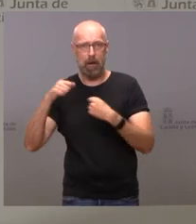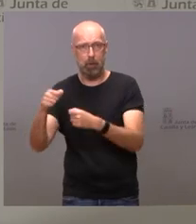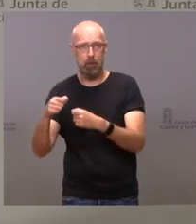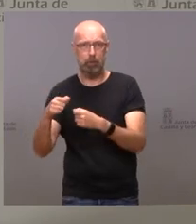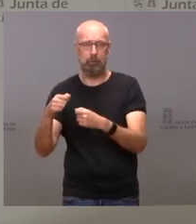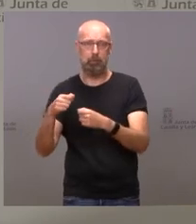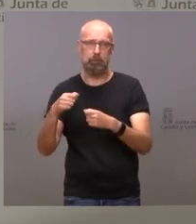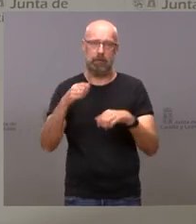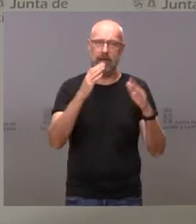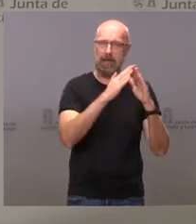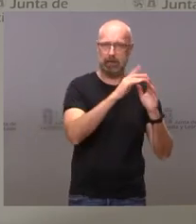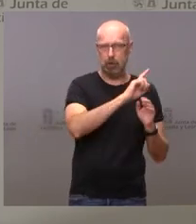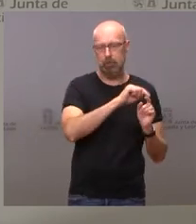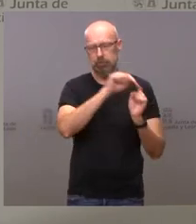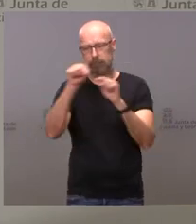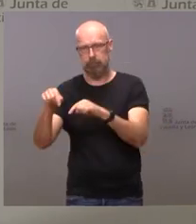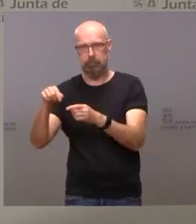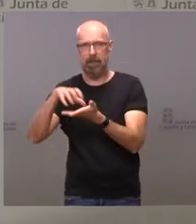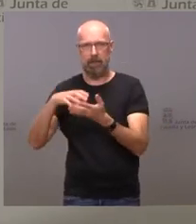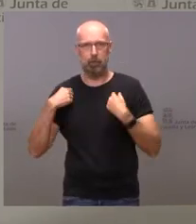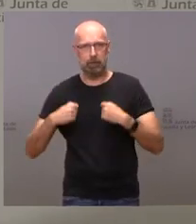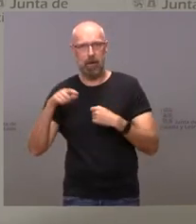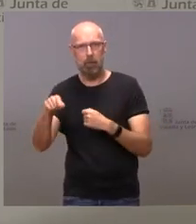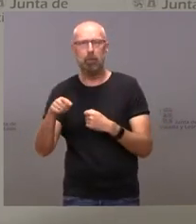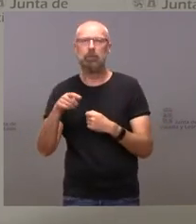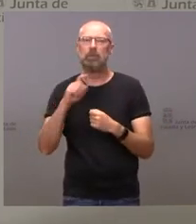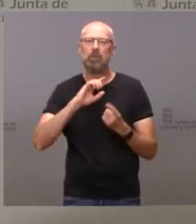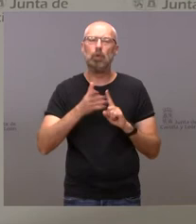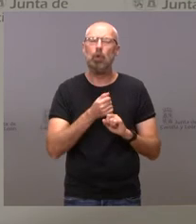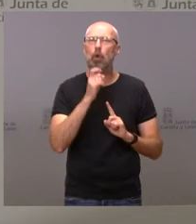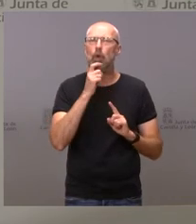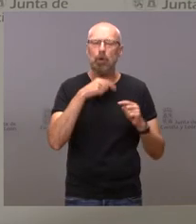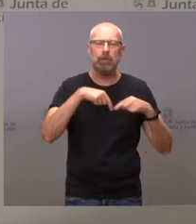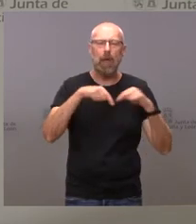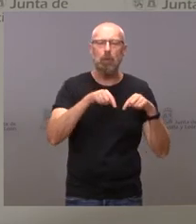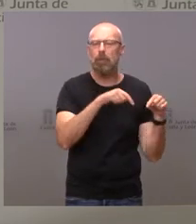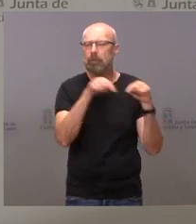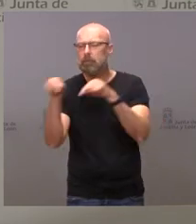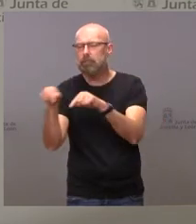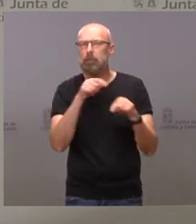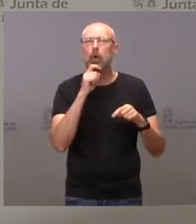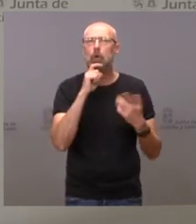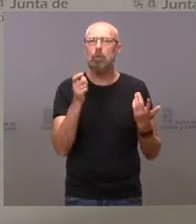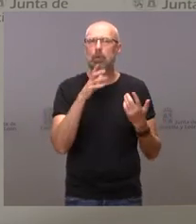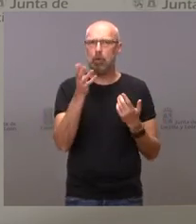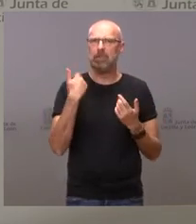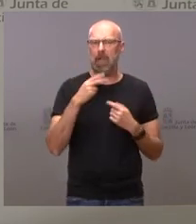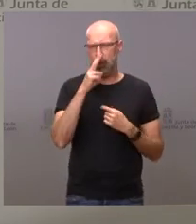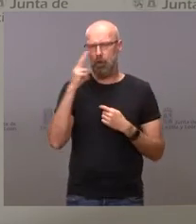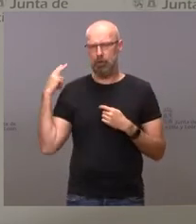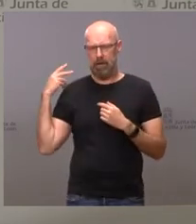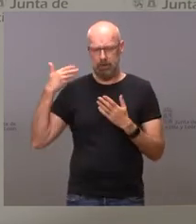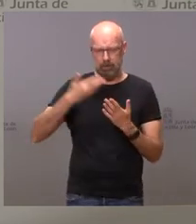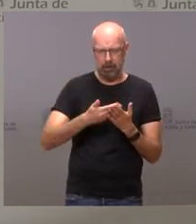domicilios, ¿cómo se va a resolver? Porque llevan 2 años trabajando en esta reestructuración.